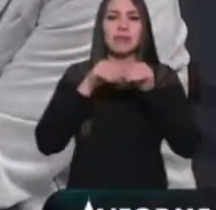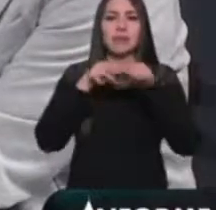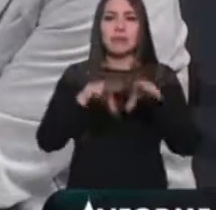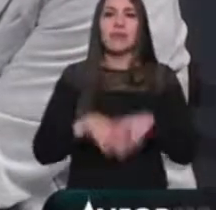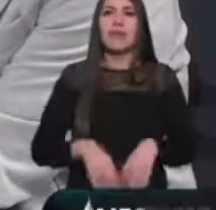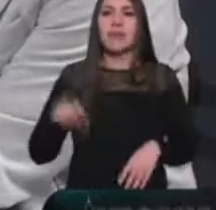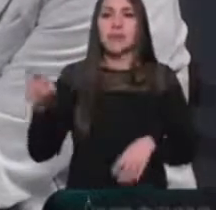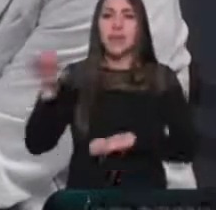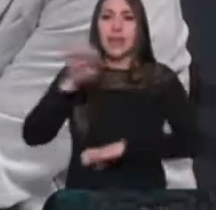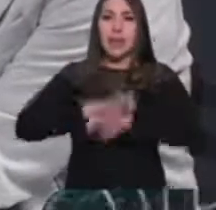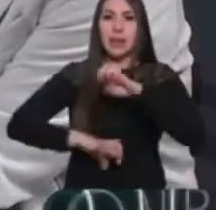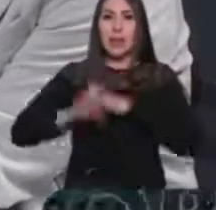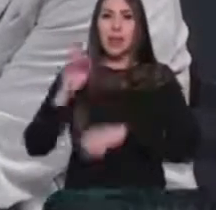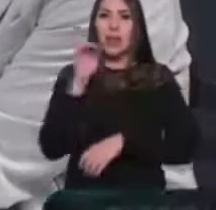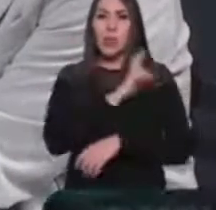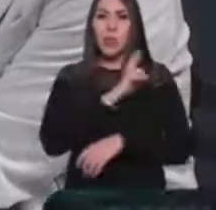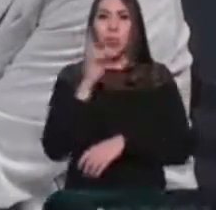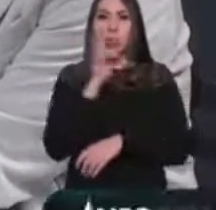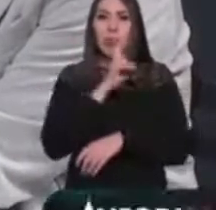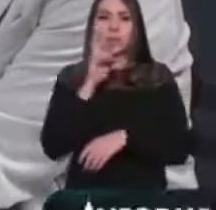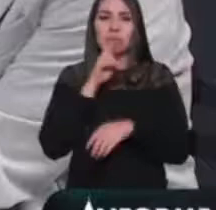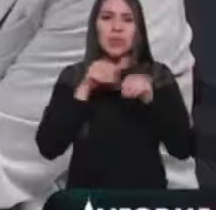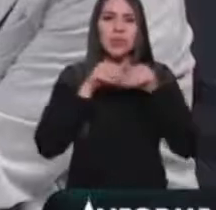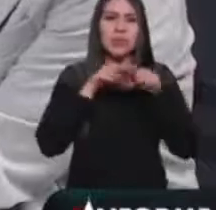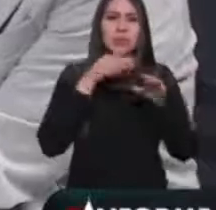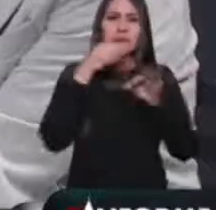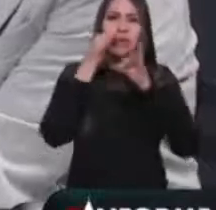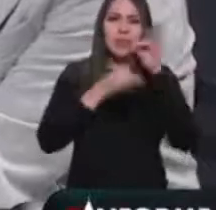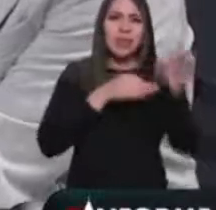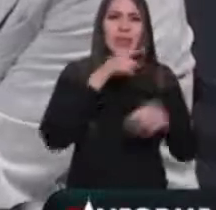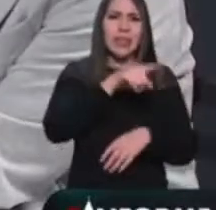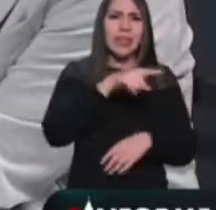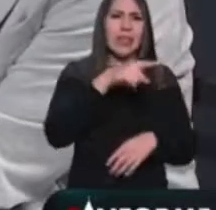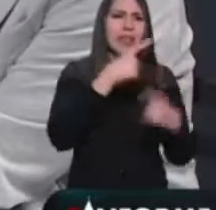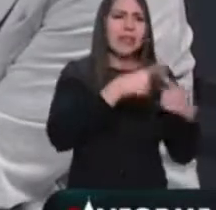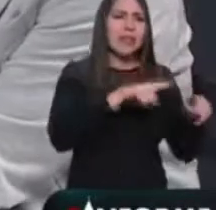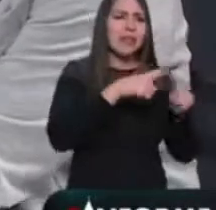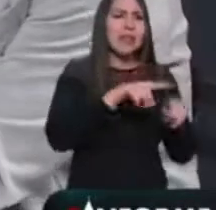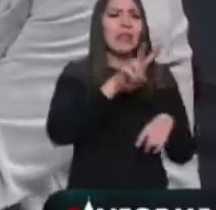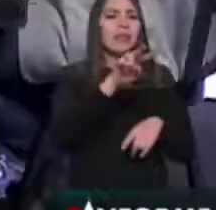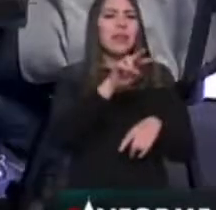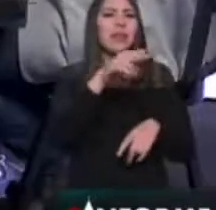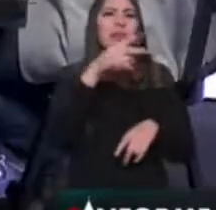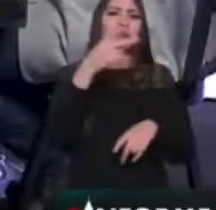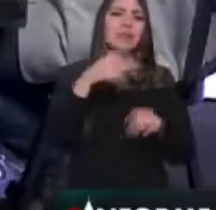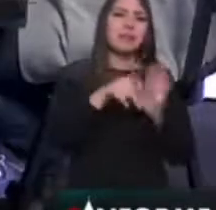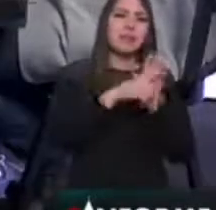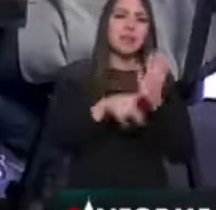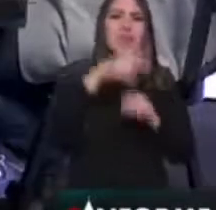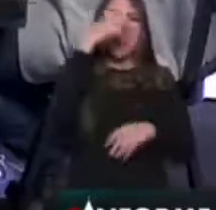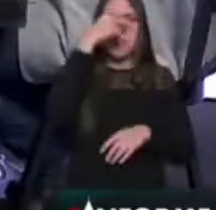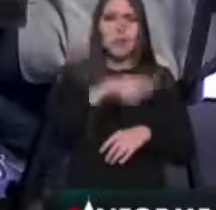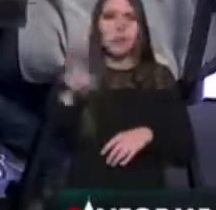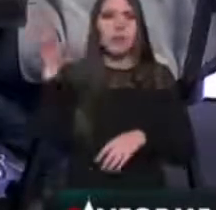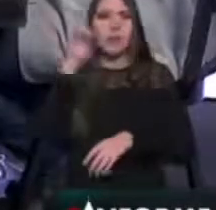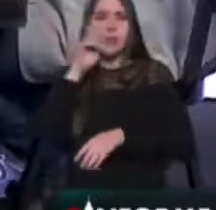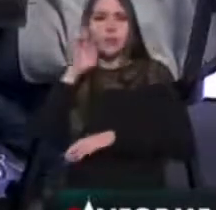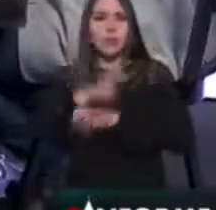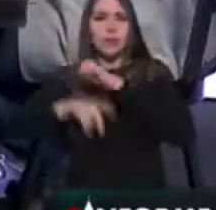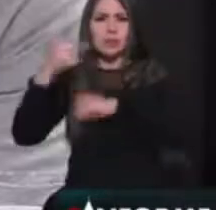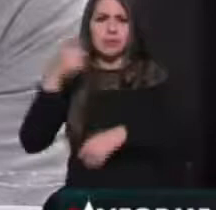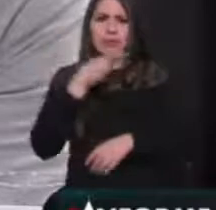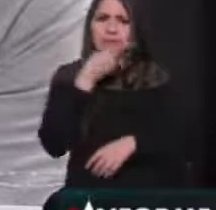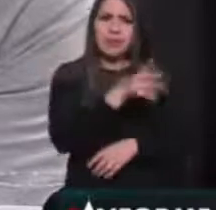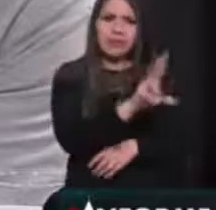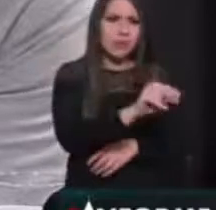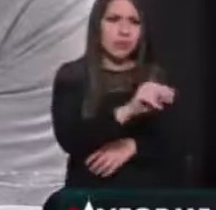tenido que salir a desmentir a medios mexicanos que están citando otras fuentes. Y aunado a todo esto, la infodemia en los medios de